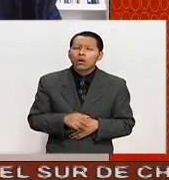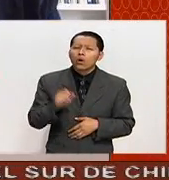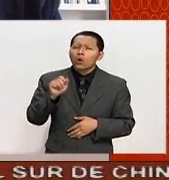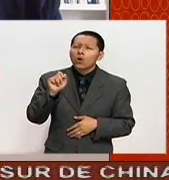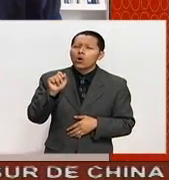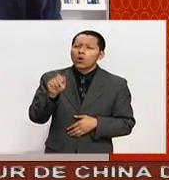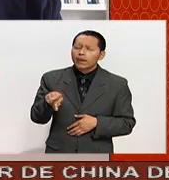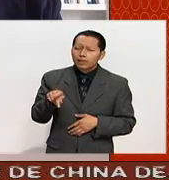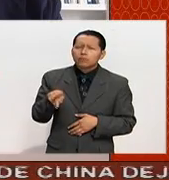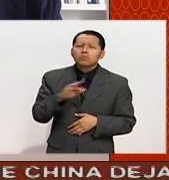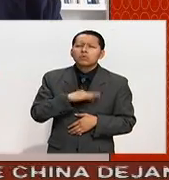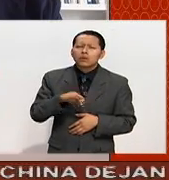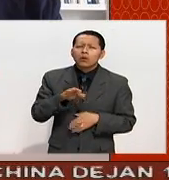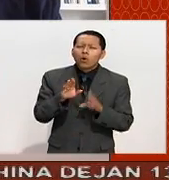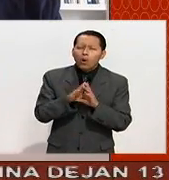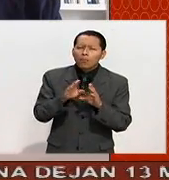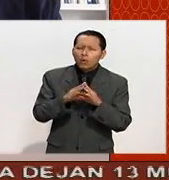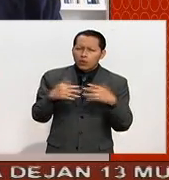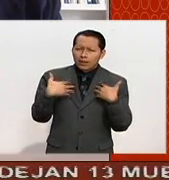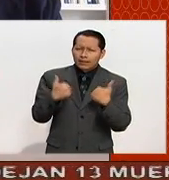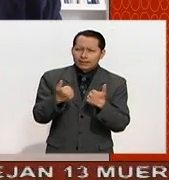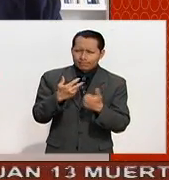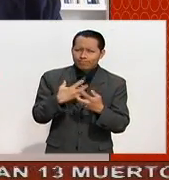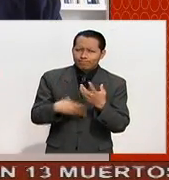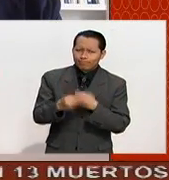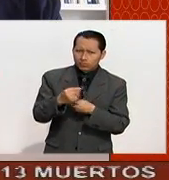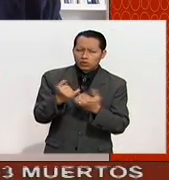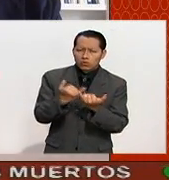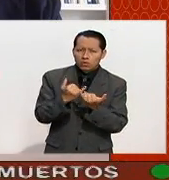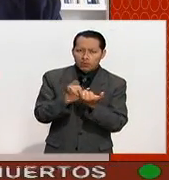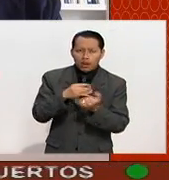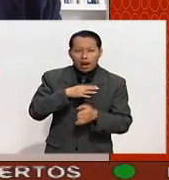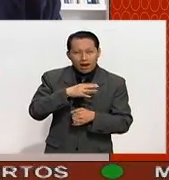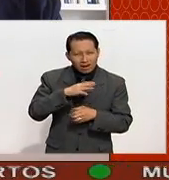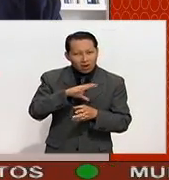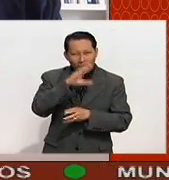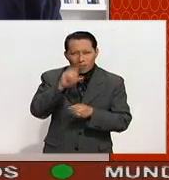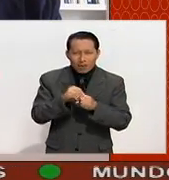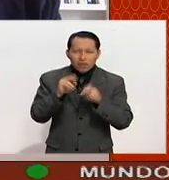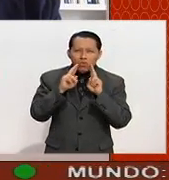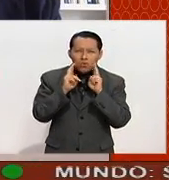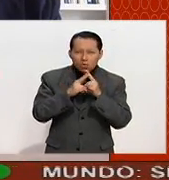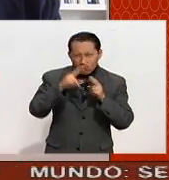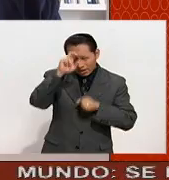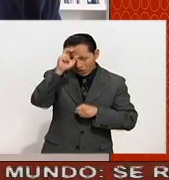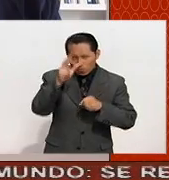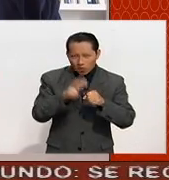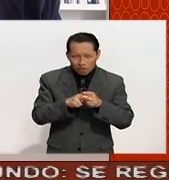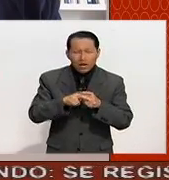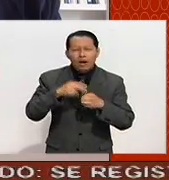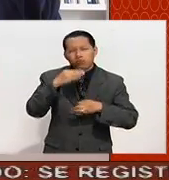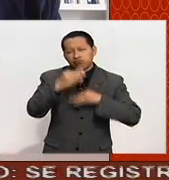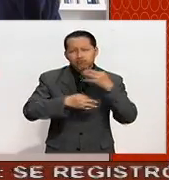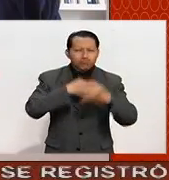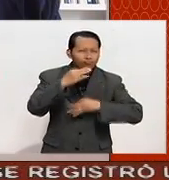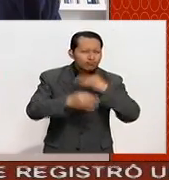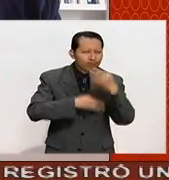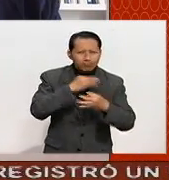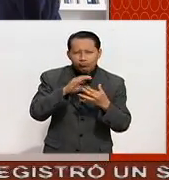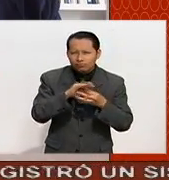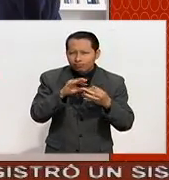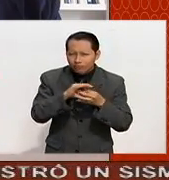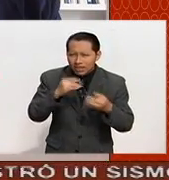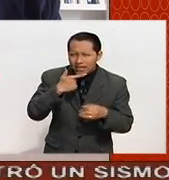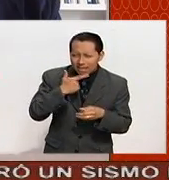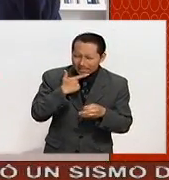la parte opuesta, puesto que los medios, prácticamente toda la Unión Europea, pues está haciendo campaña a favor de que se quede Gran